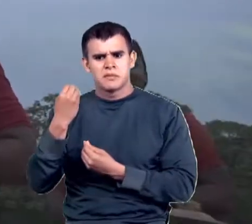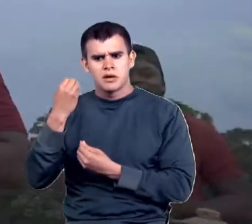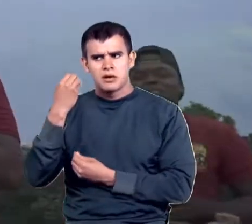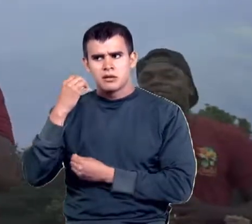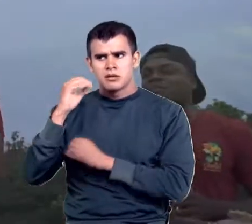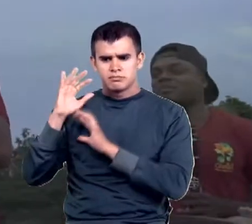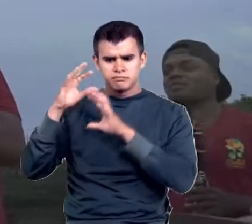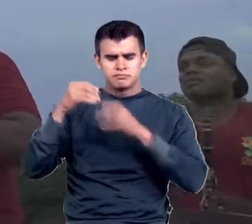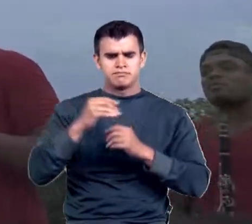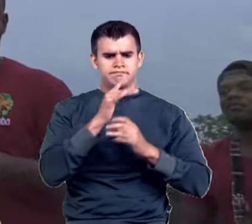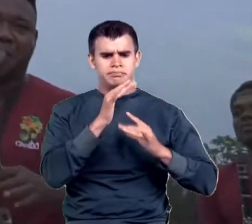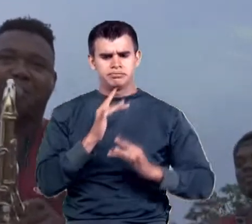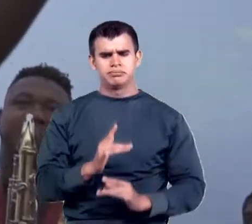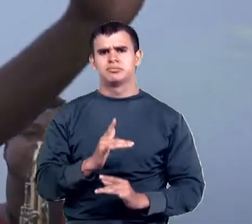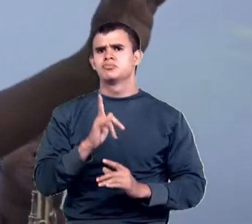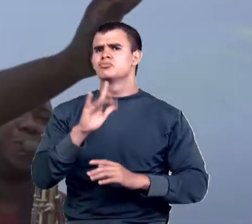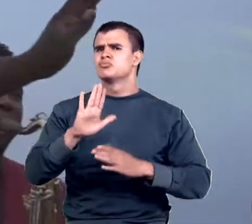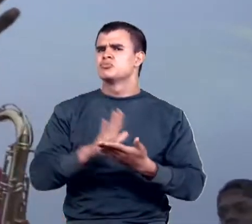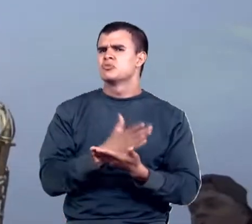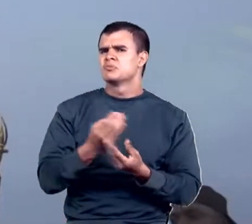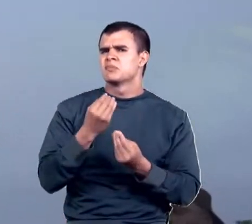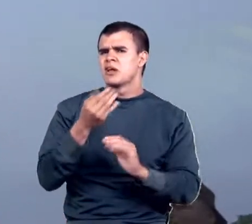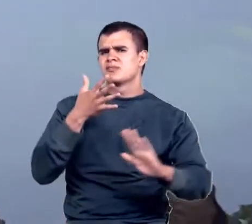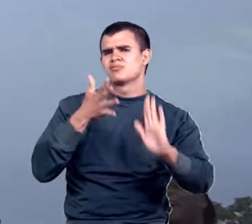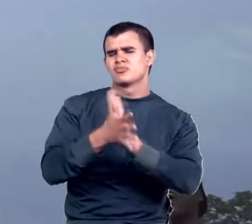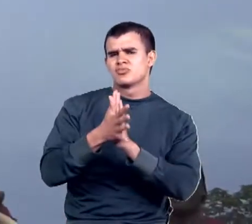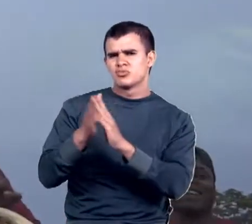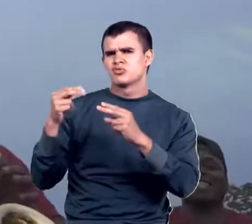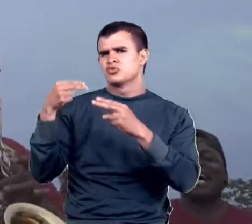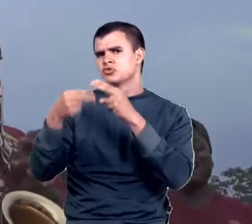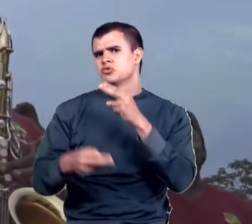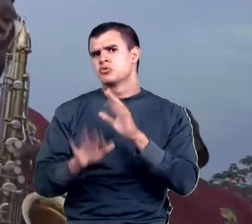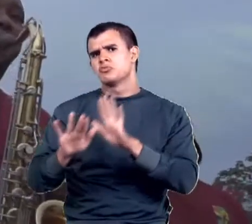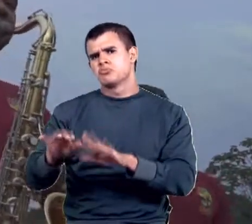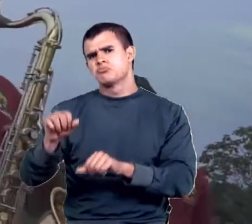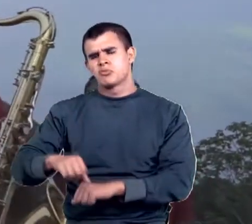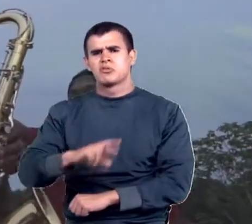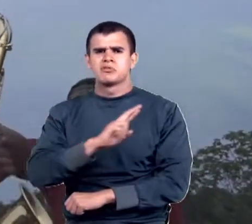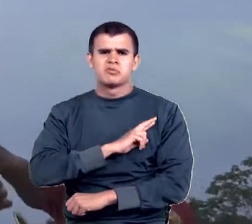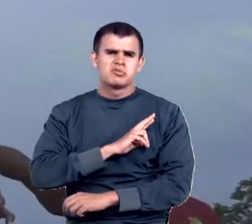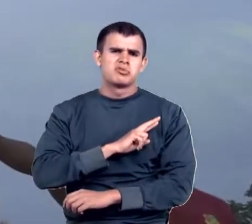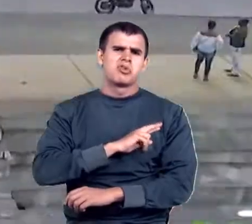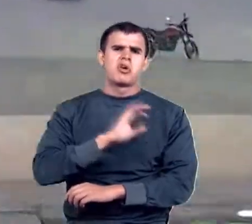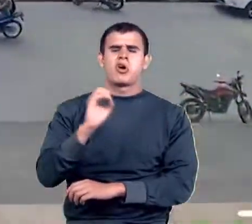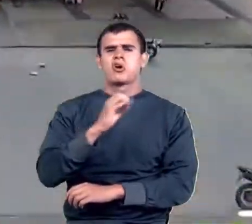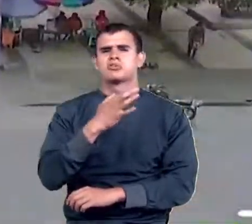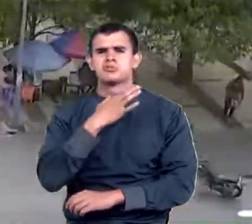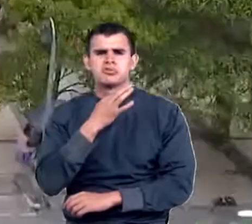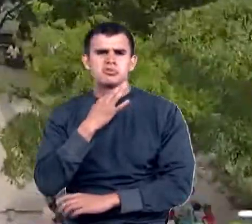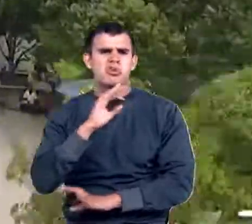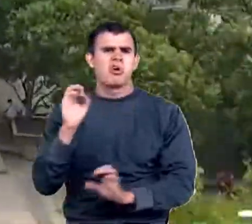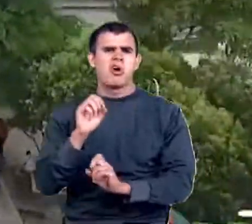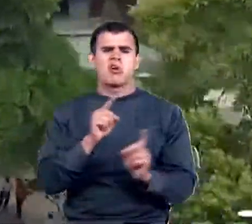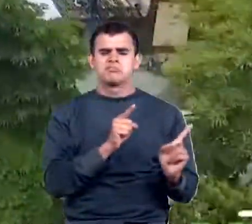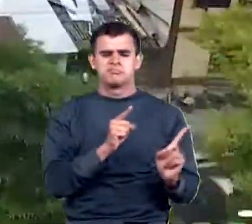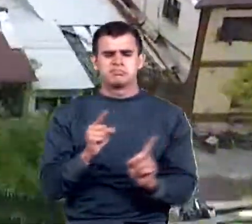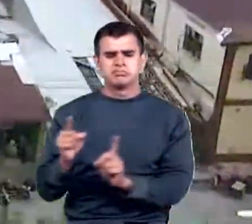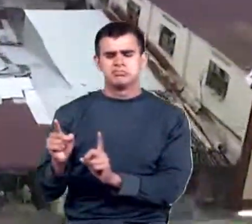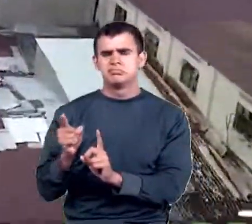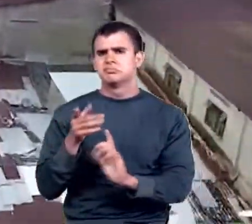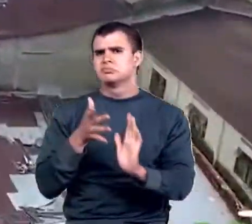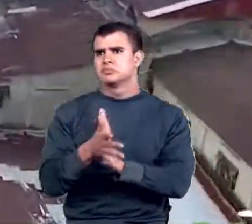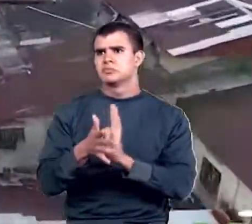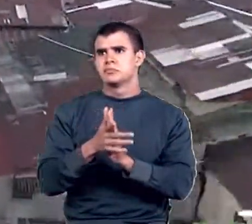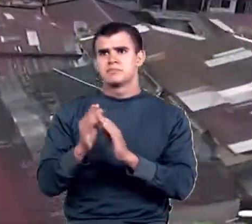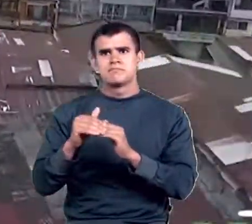narración de todas aquellas vivencias ocurridas en nuestra región, ya sea de carácter religioso, jocoso o anecdótico, convirtiéndose en el sonido